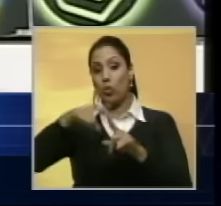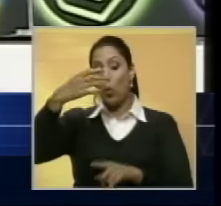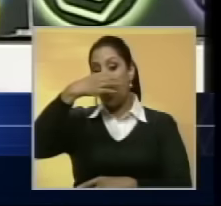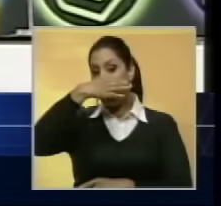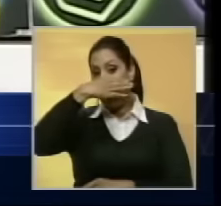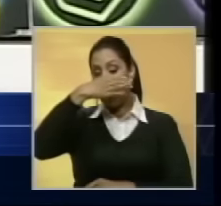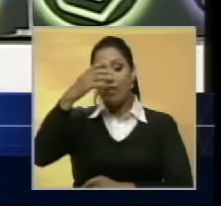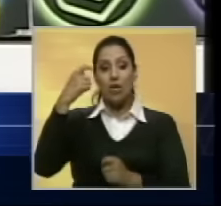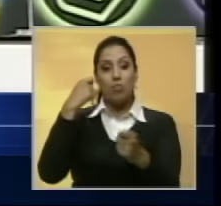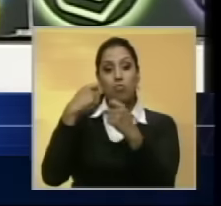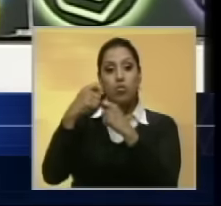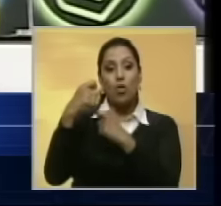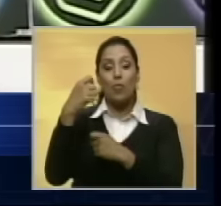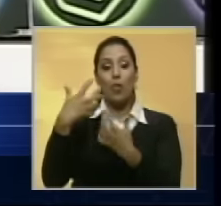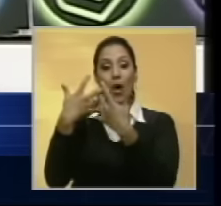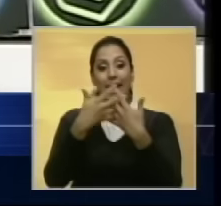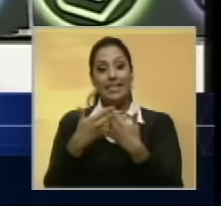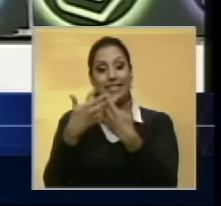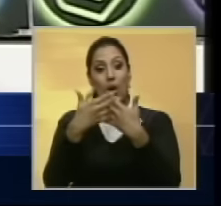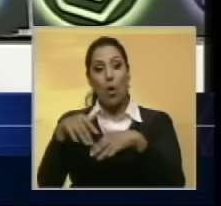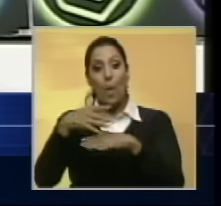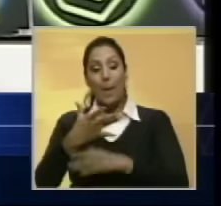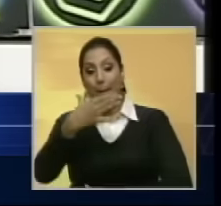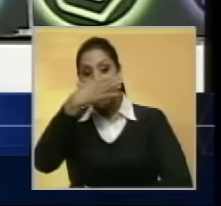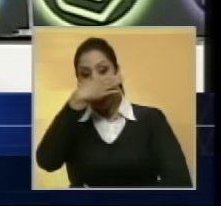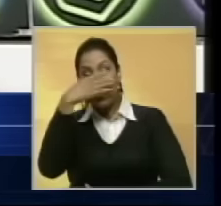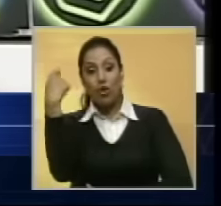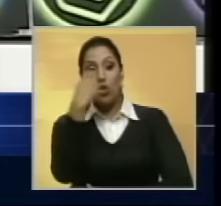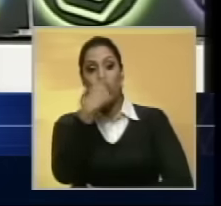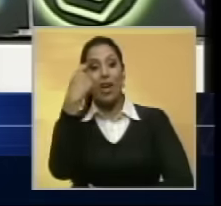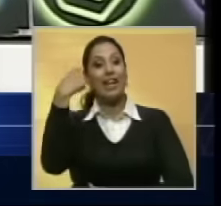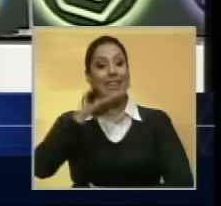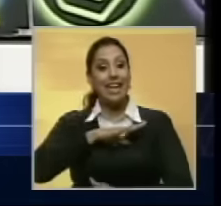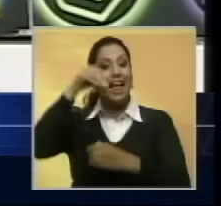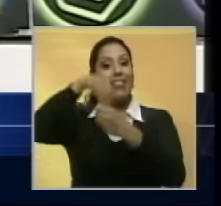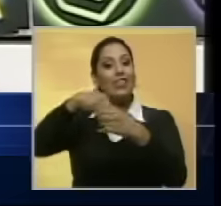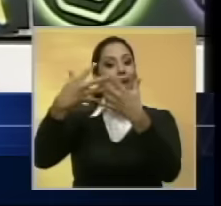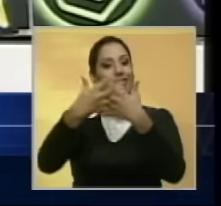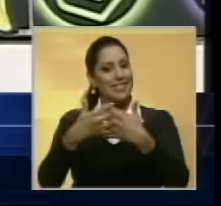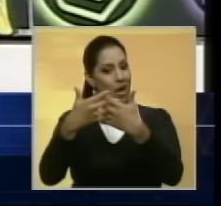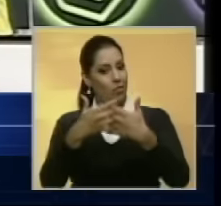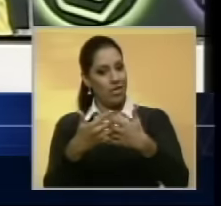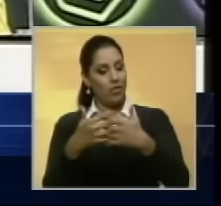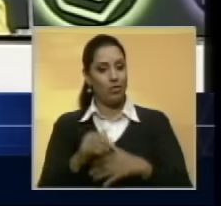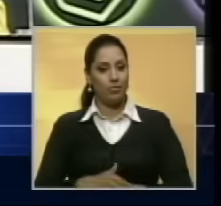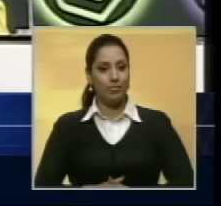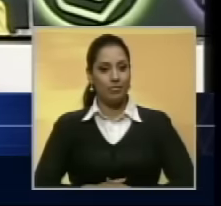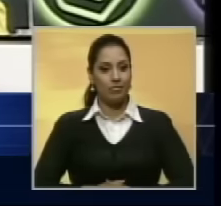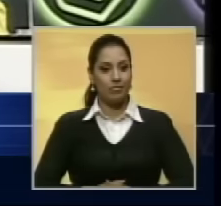del narcotráfico estadounidense, porque la mafia del narcotráfico está en Estados Unidos.